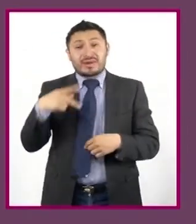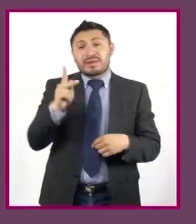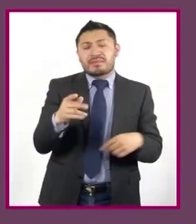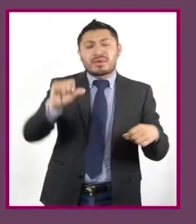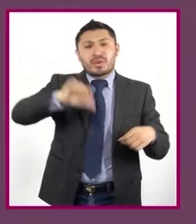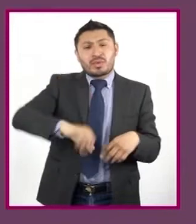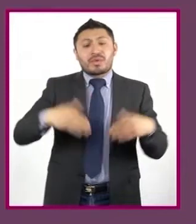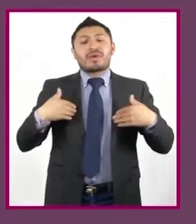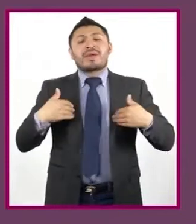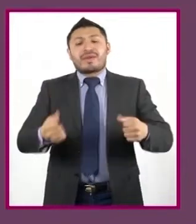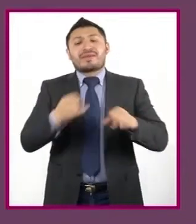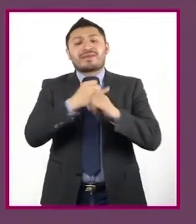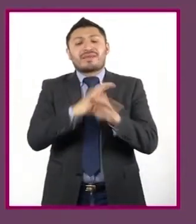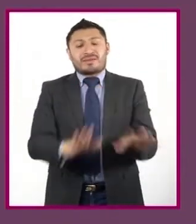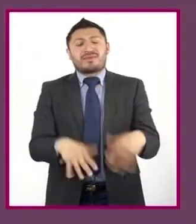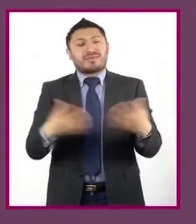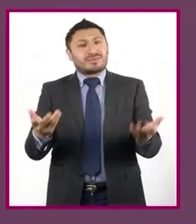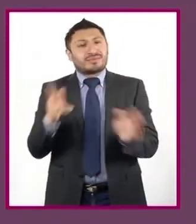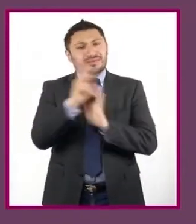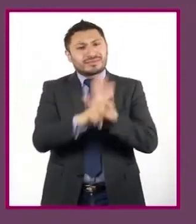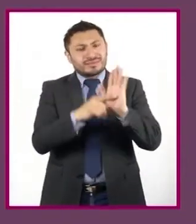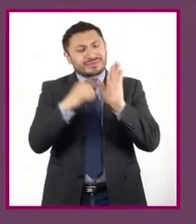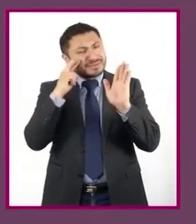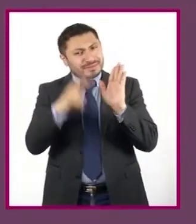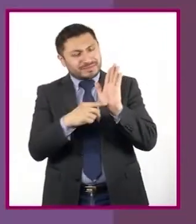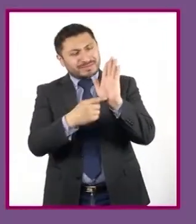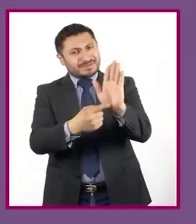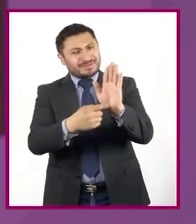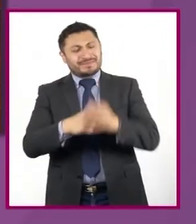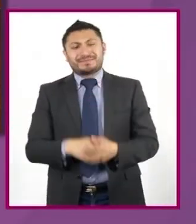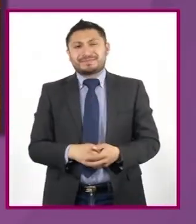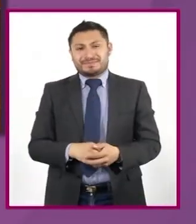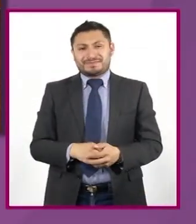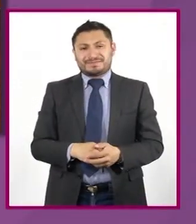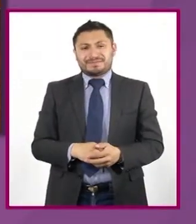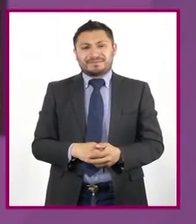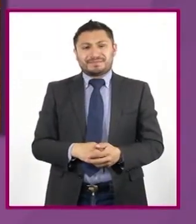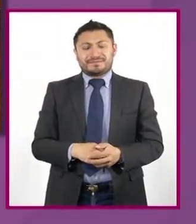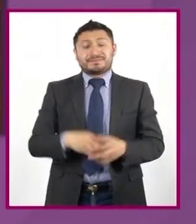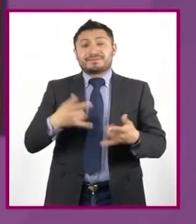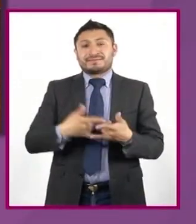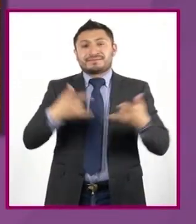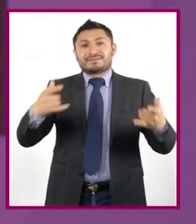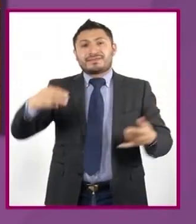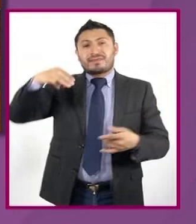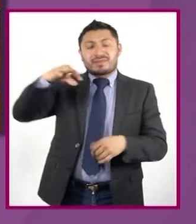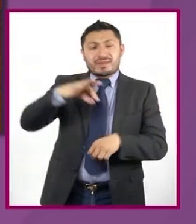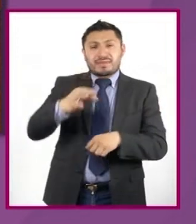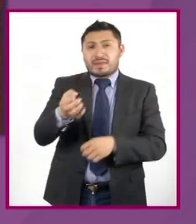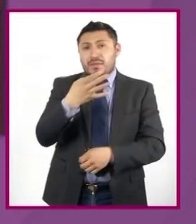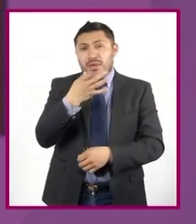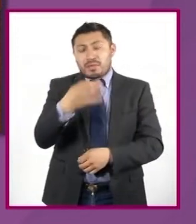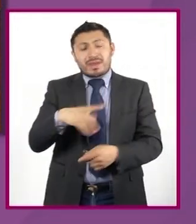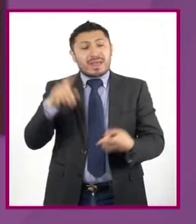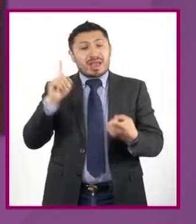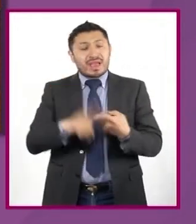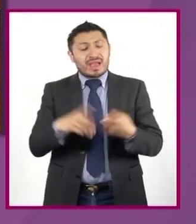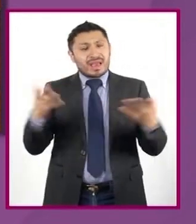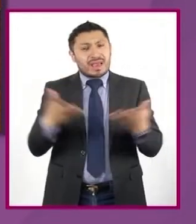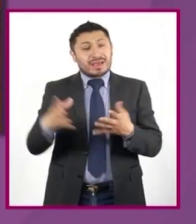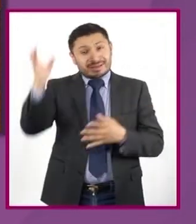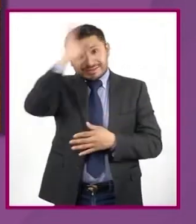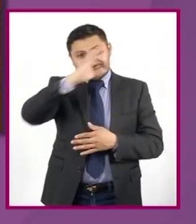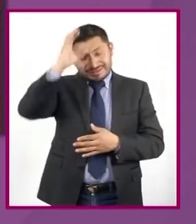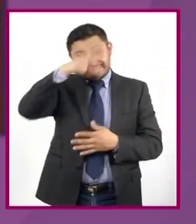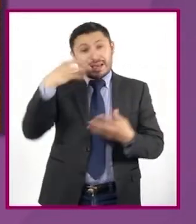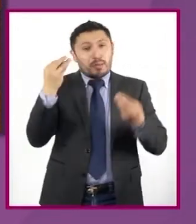más acerca de ello, veamos el siguiente video. La historia de la medicina y de quienes desarrollaron esta ciencia